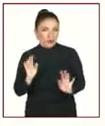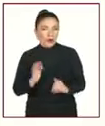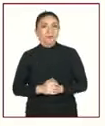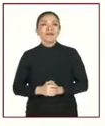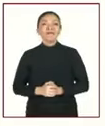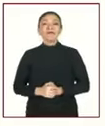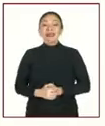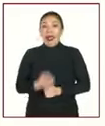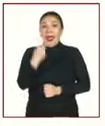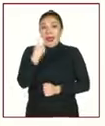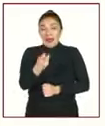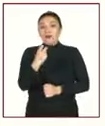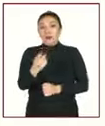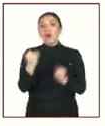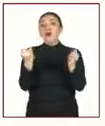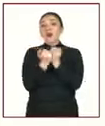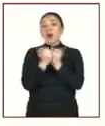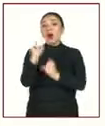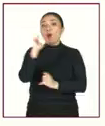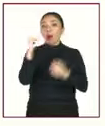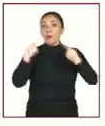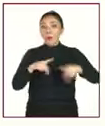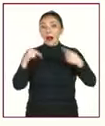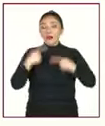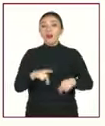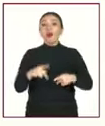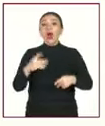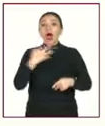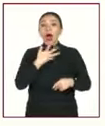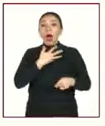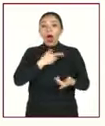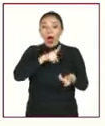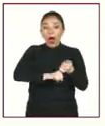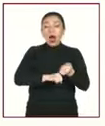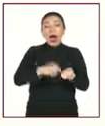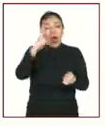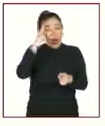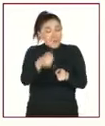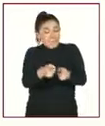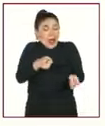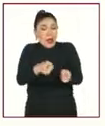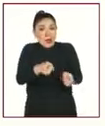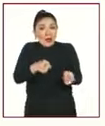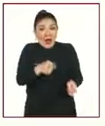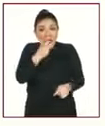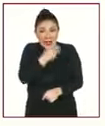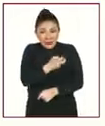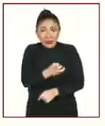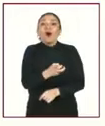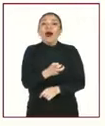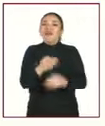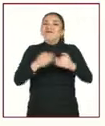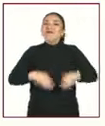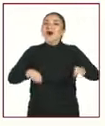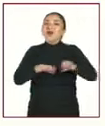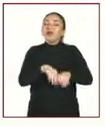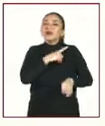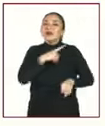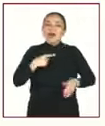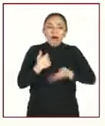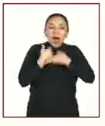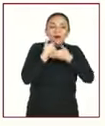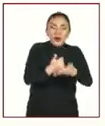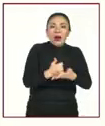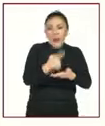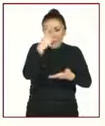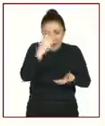aquí, al igual que cuando una persona está en un estado de convulsión, Lo importante es colocarla en el